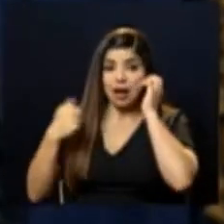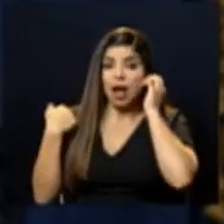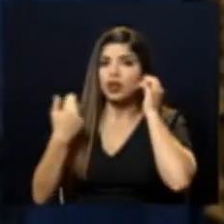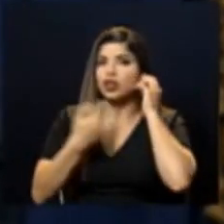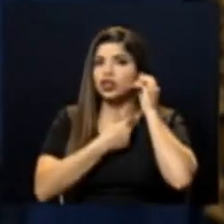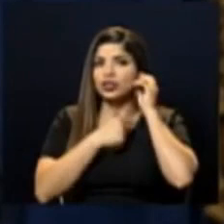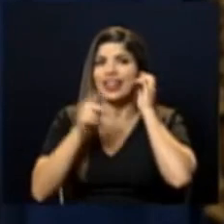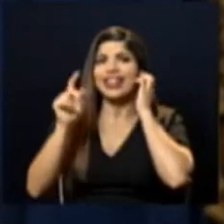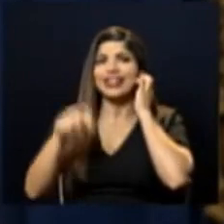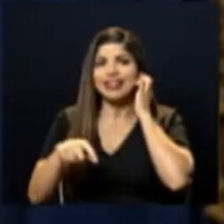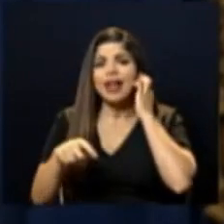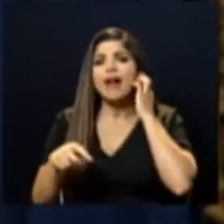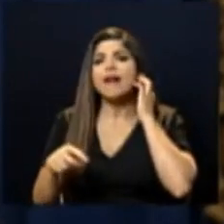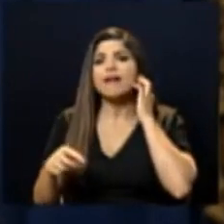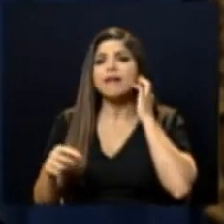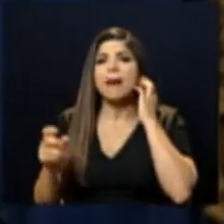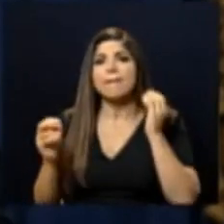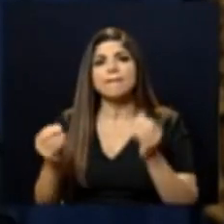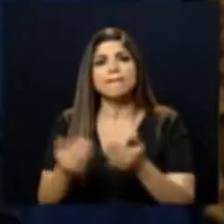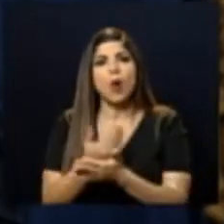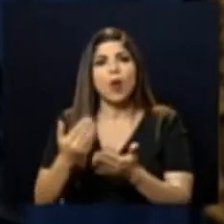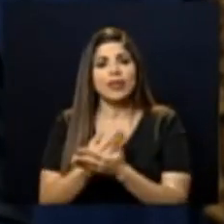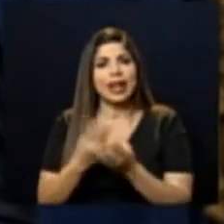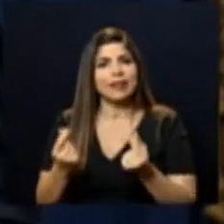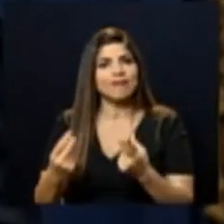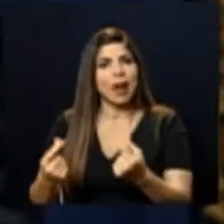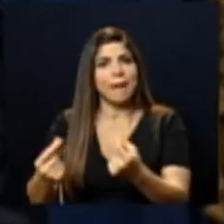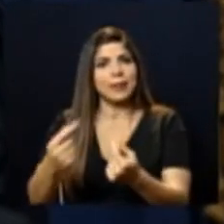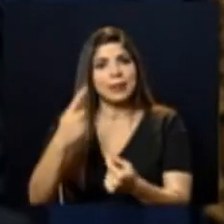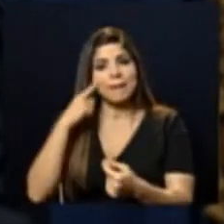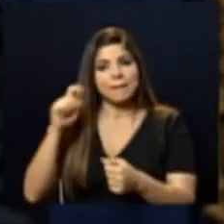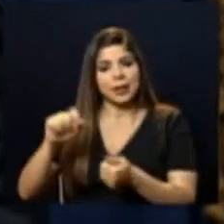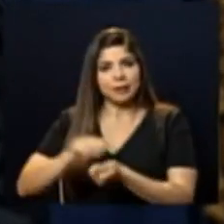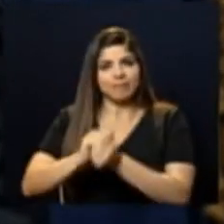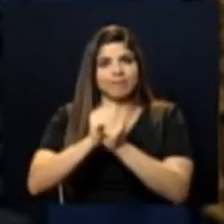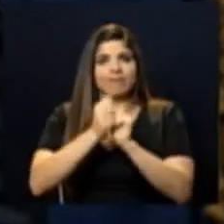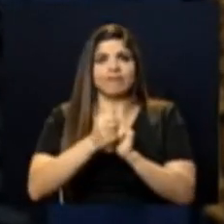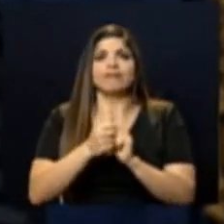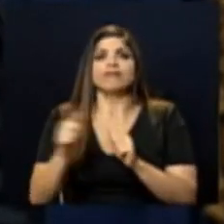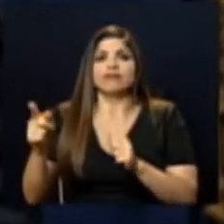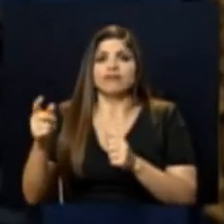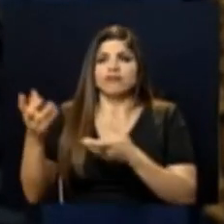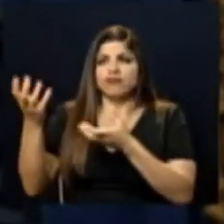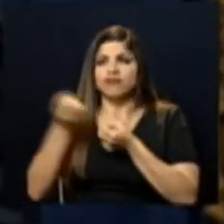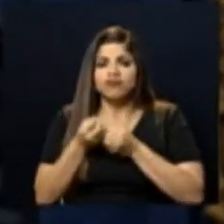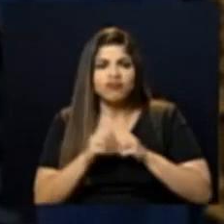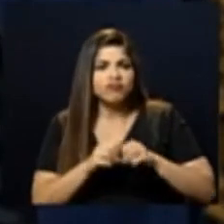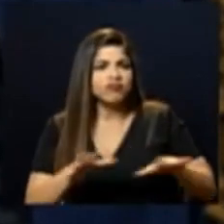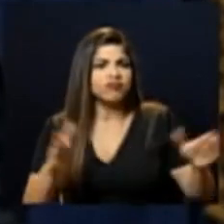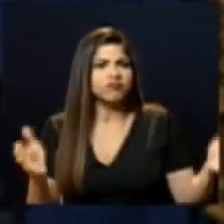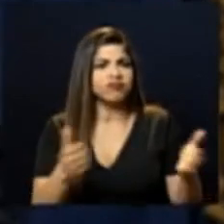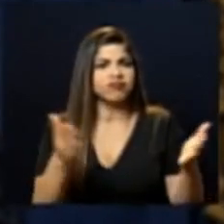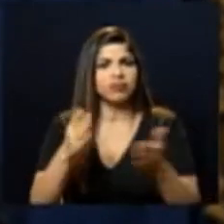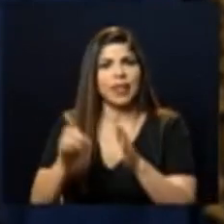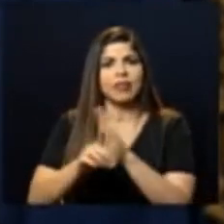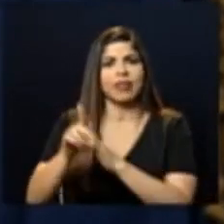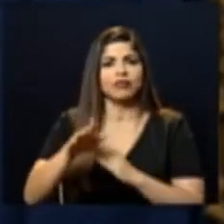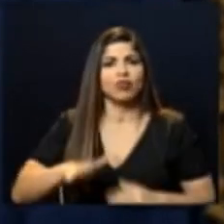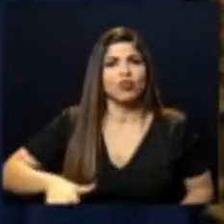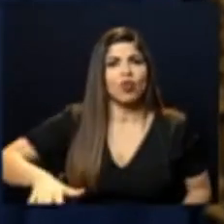ejecutar rápidamente su modernización para que se convierta en un catalizador de desarrollo de toda la